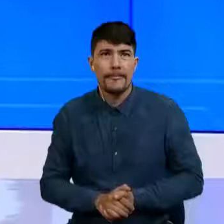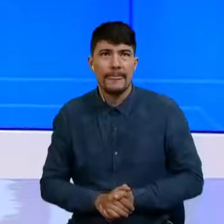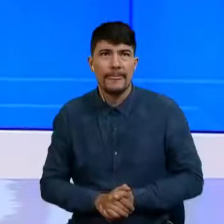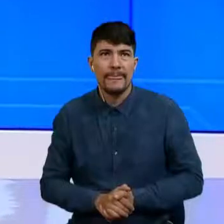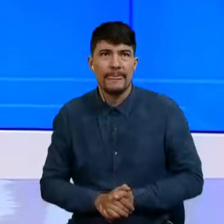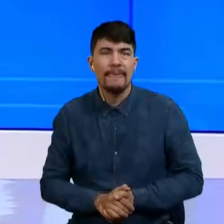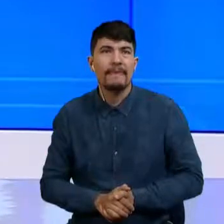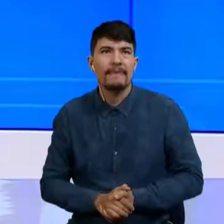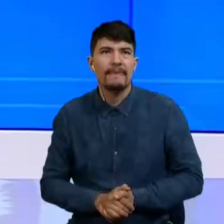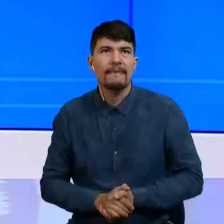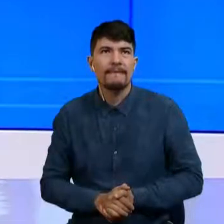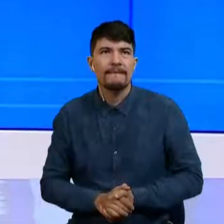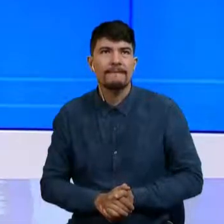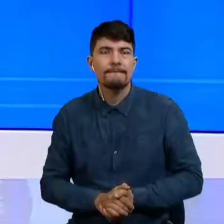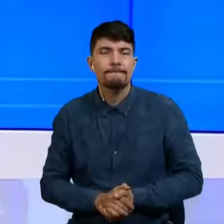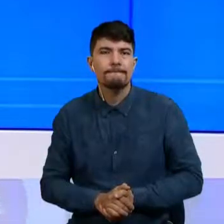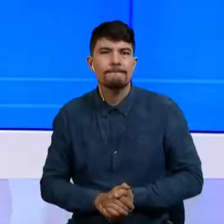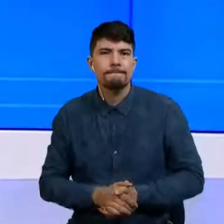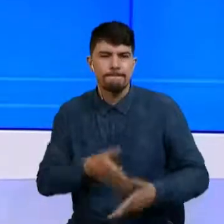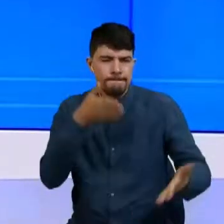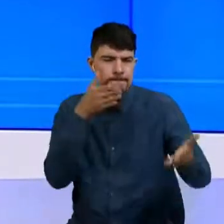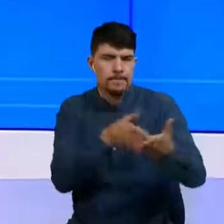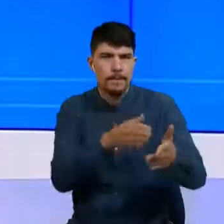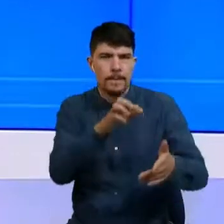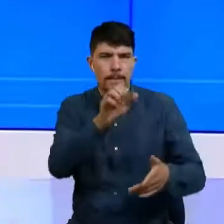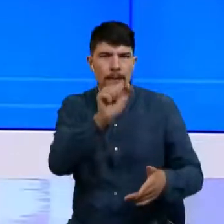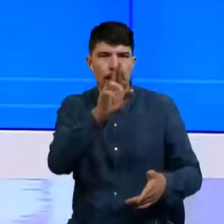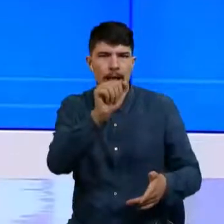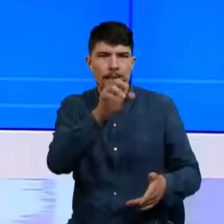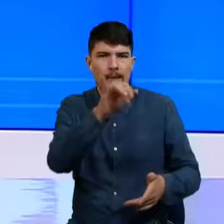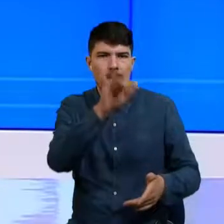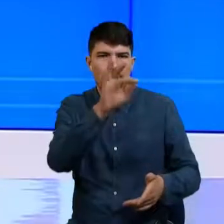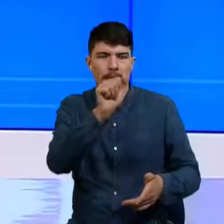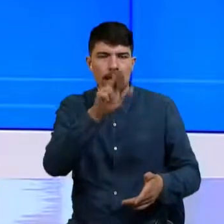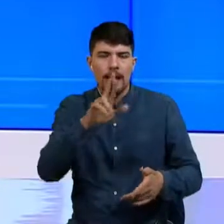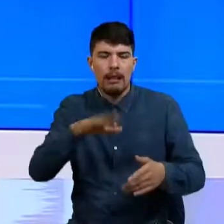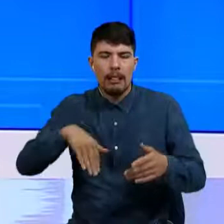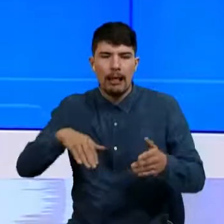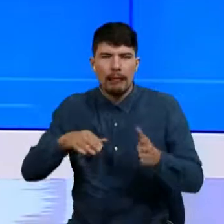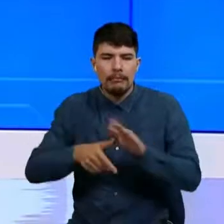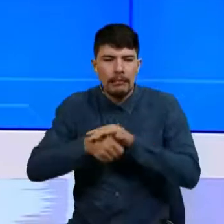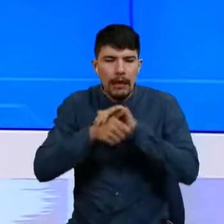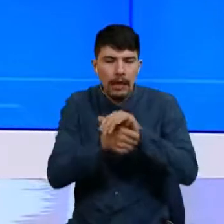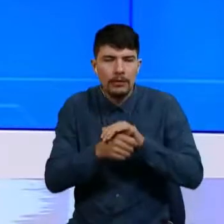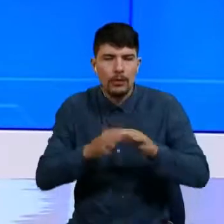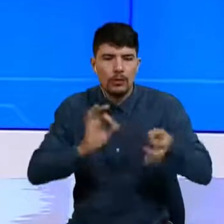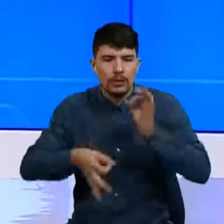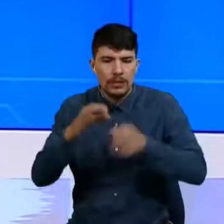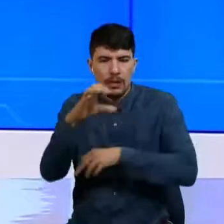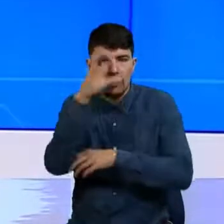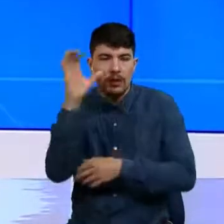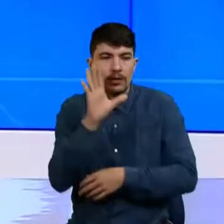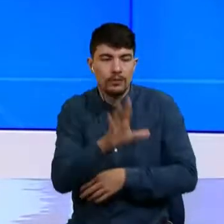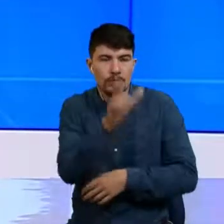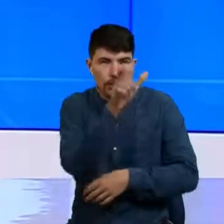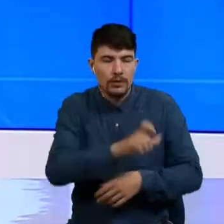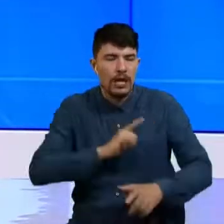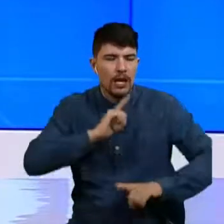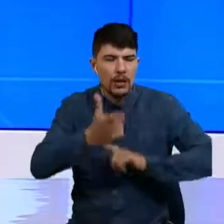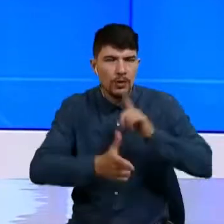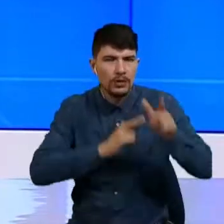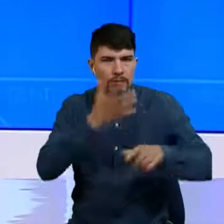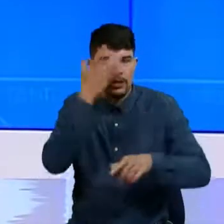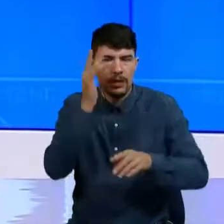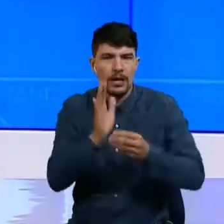y entre las presiones de exparamilitares y la lentitud de la justicia colombiana un empresario santandereano lucha por recuperar su vida luego de ser